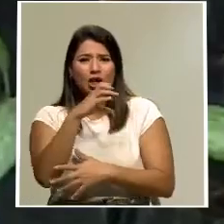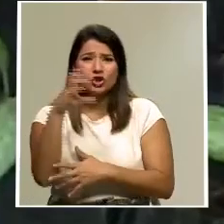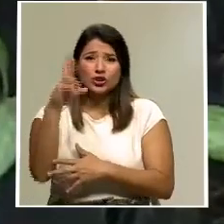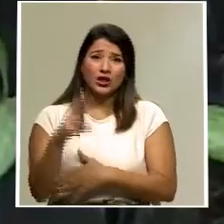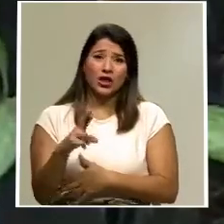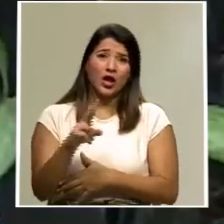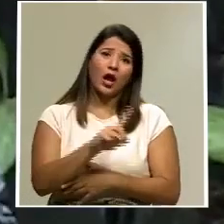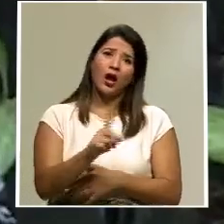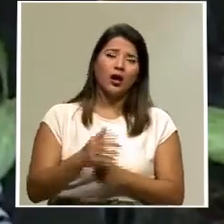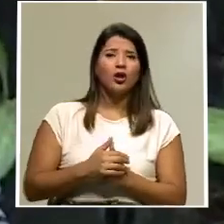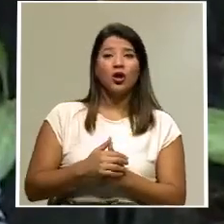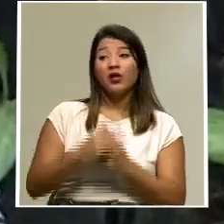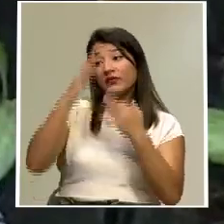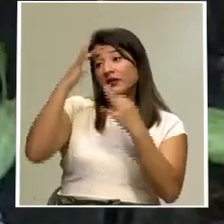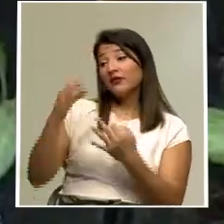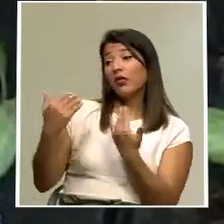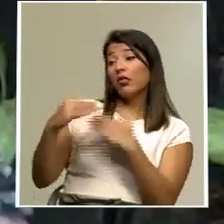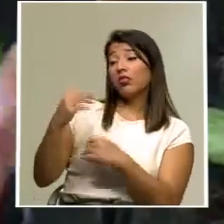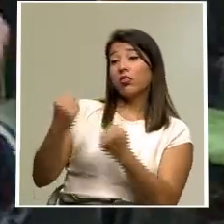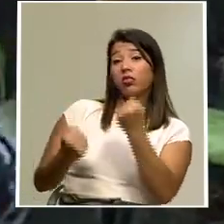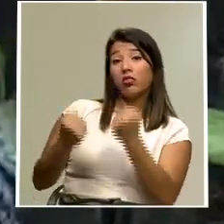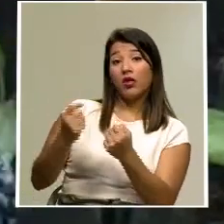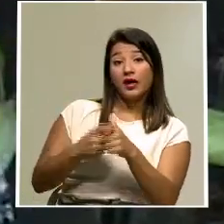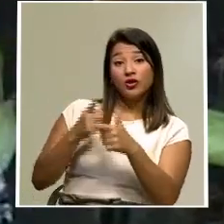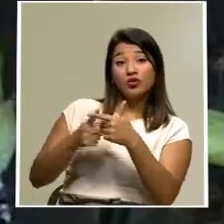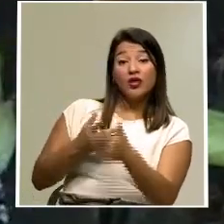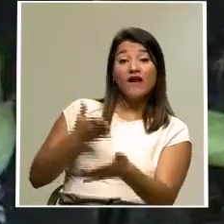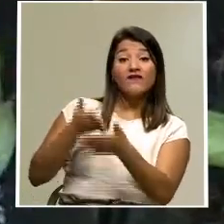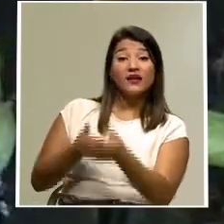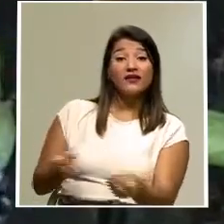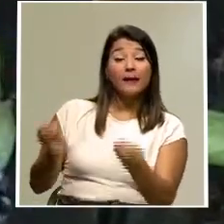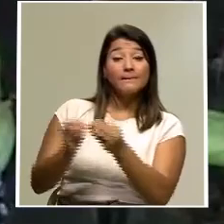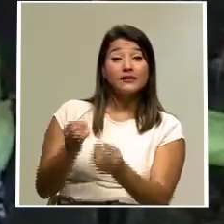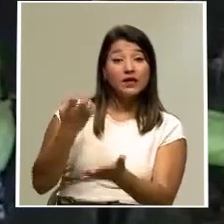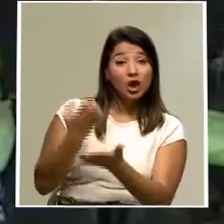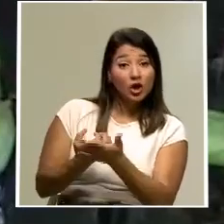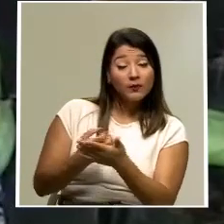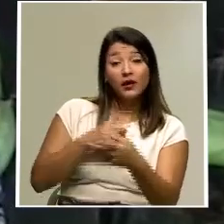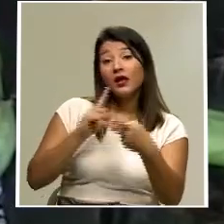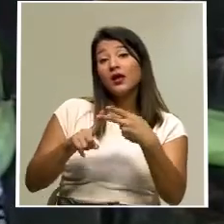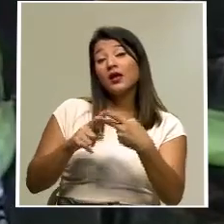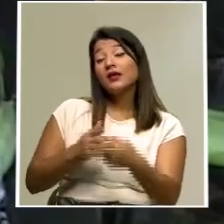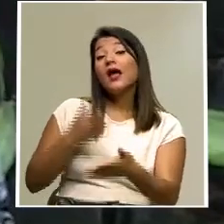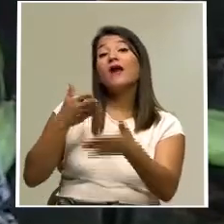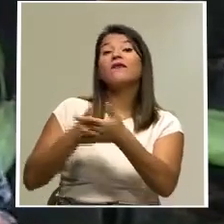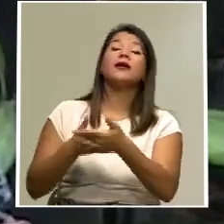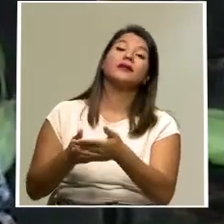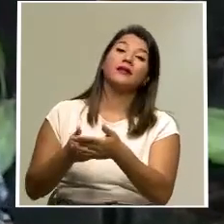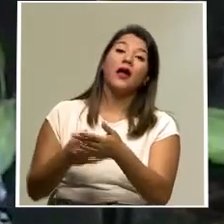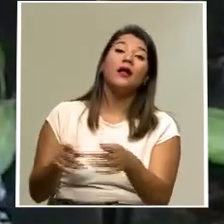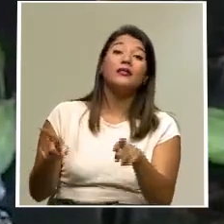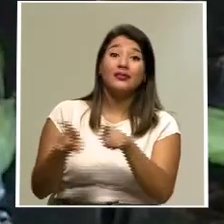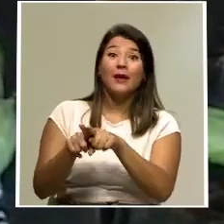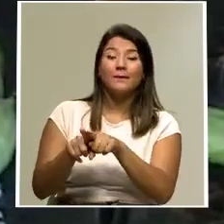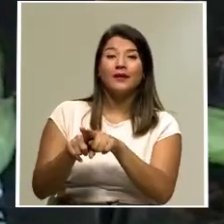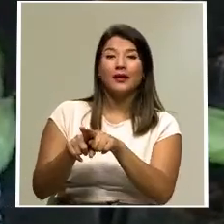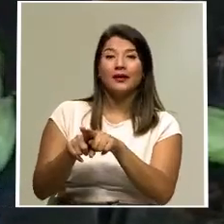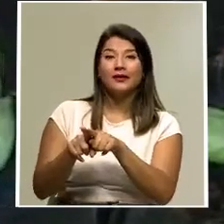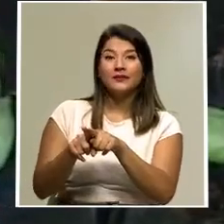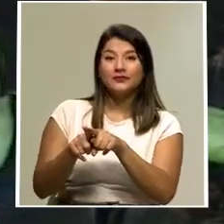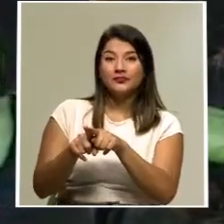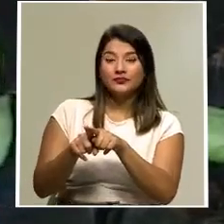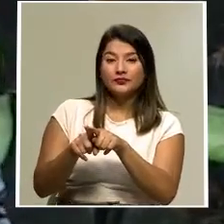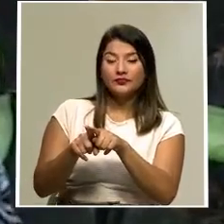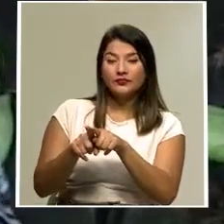restricción vehicular que va a venir a afectar una vez más la economía y por supuesto a golpear las plataformas que se encargan